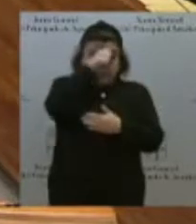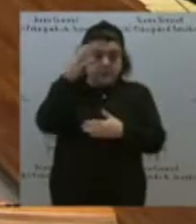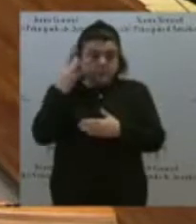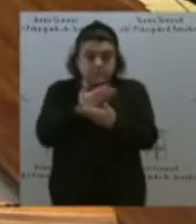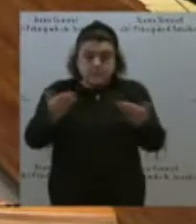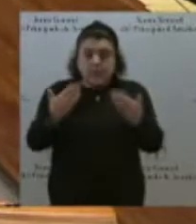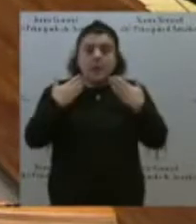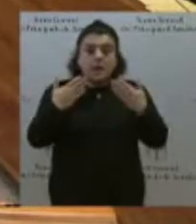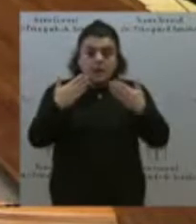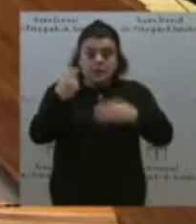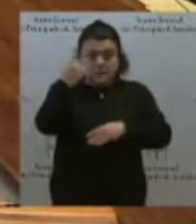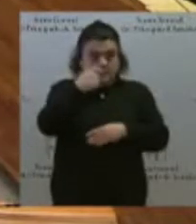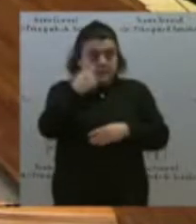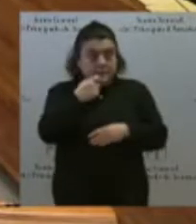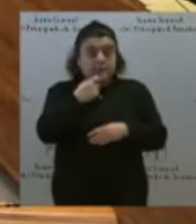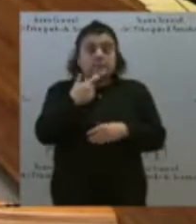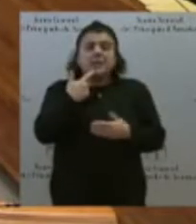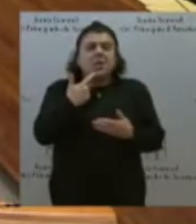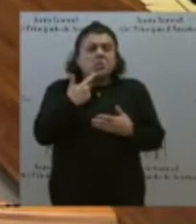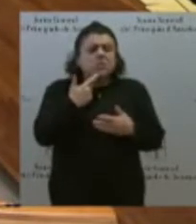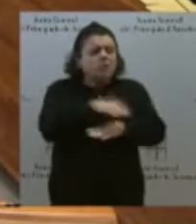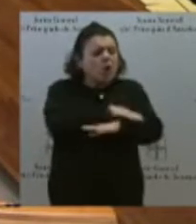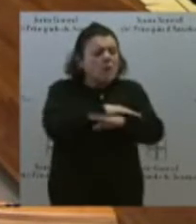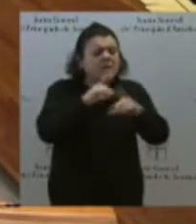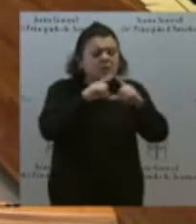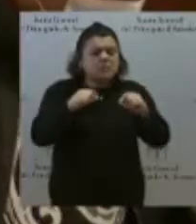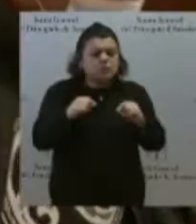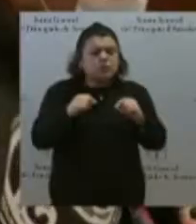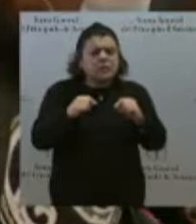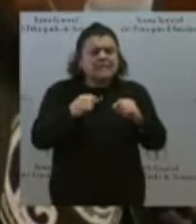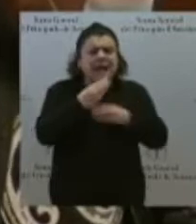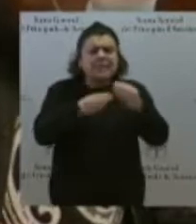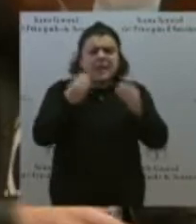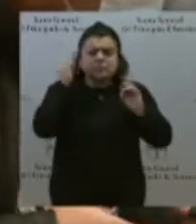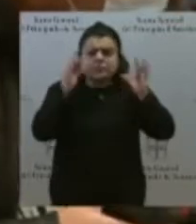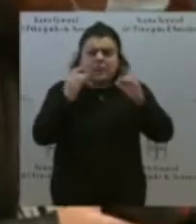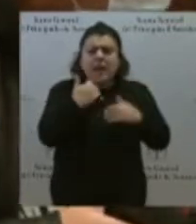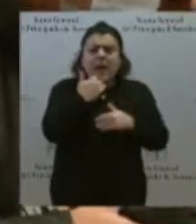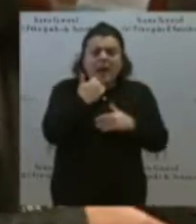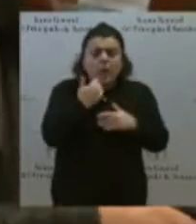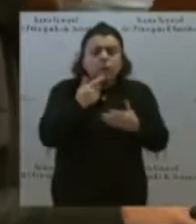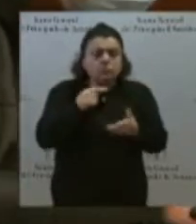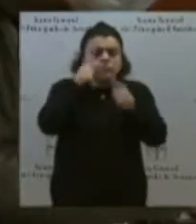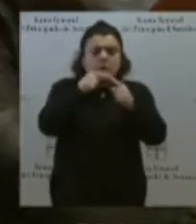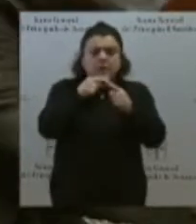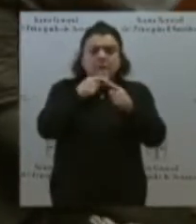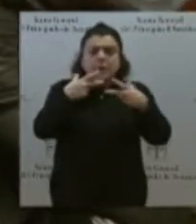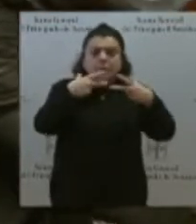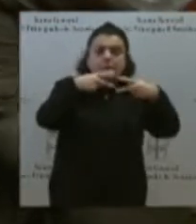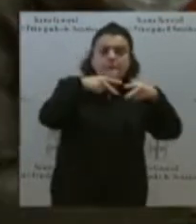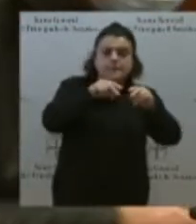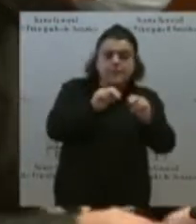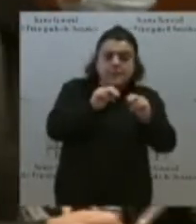Se plantea al Gobierno de Asturias realizar las actuaciones necesarias para poner punto y final a las aspiraciones por parte de diversas empresas auríferas